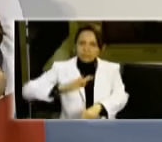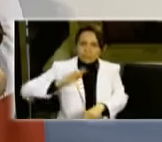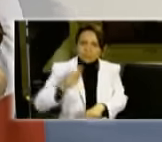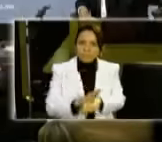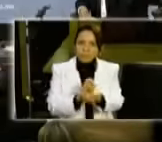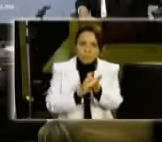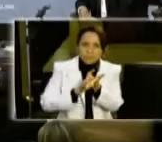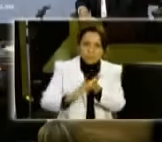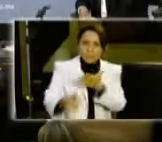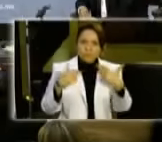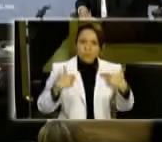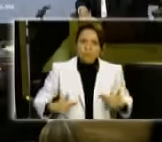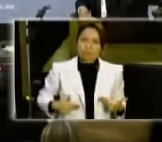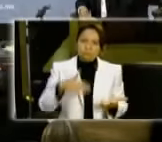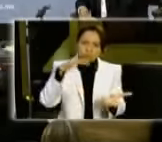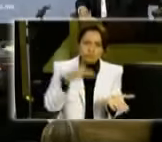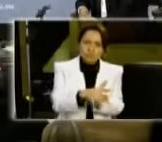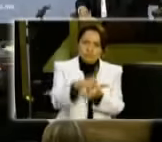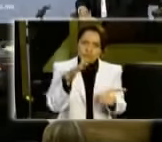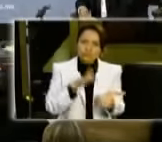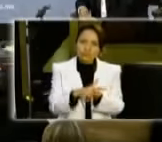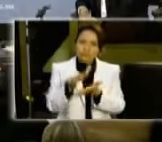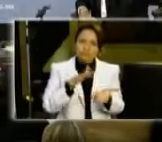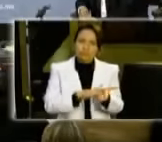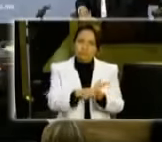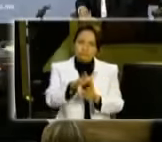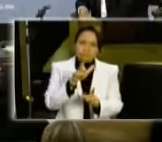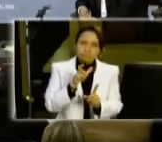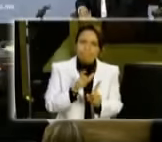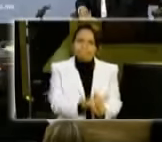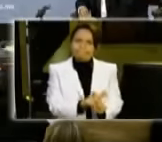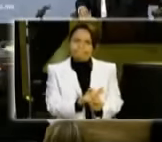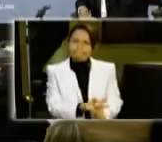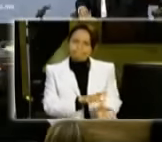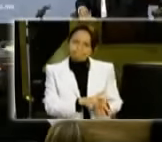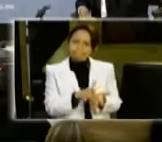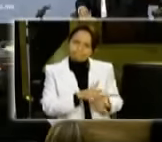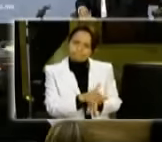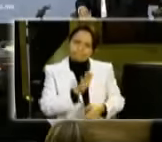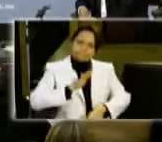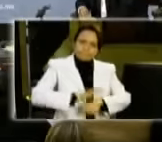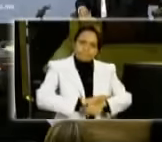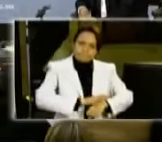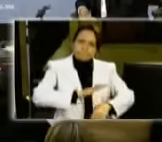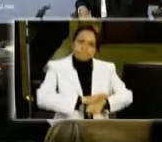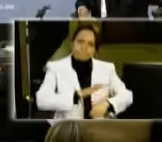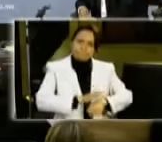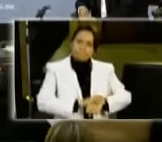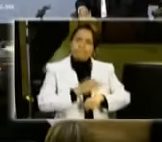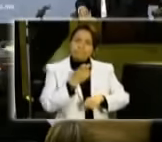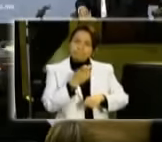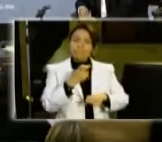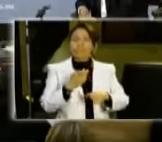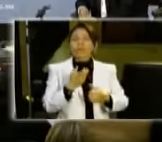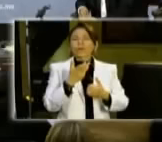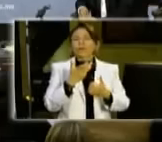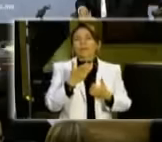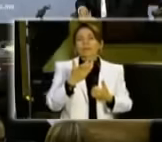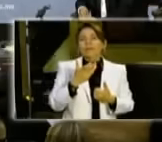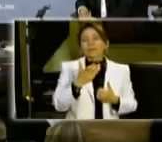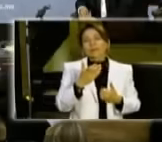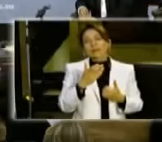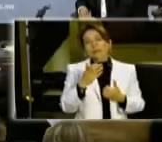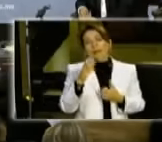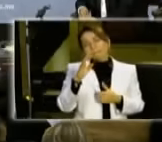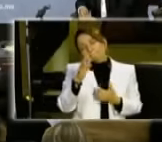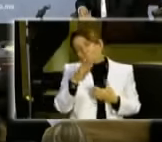compartimos y en base a la institucionalidad que nos hemos dado hace décadas en la Organización de Estados Americanos, el Banco